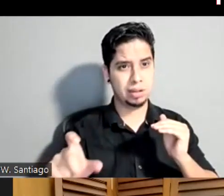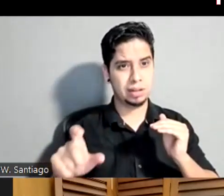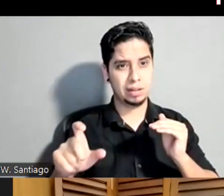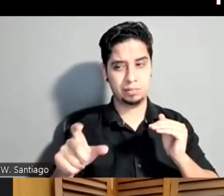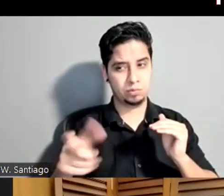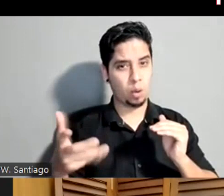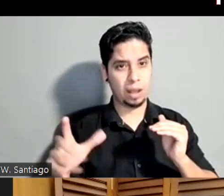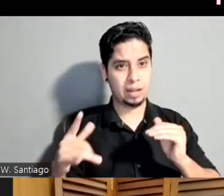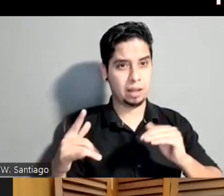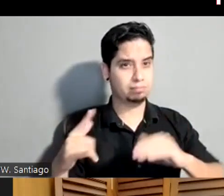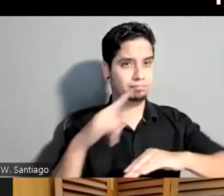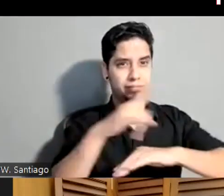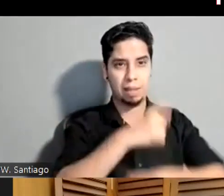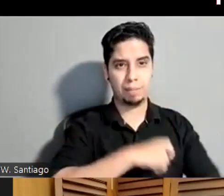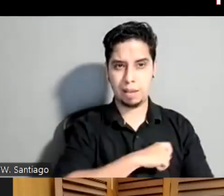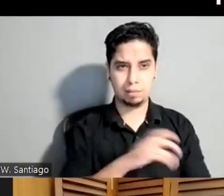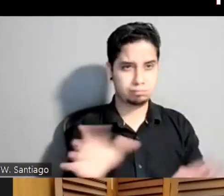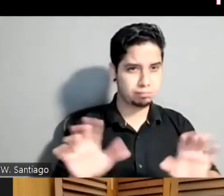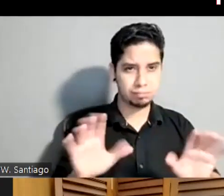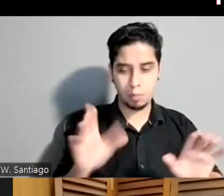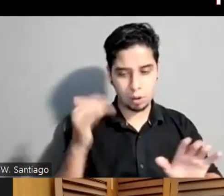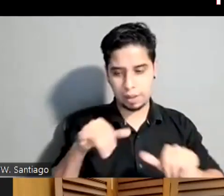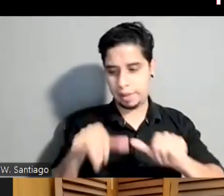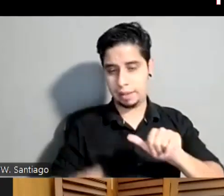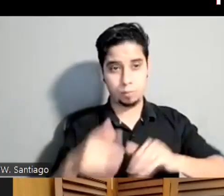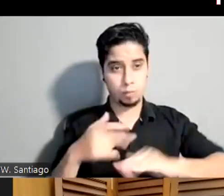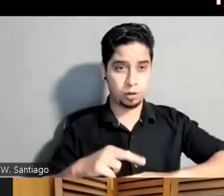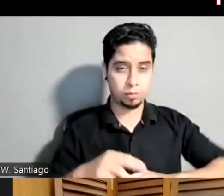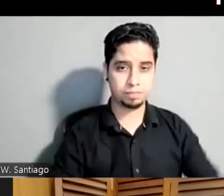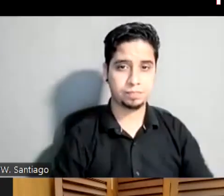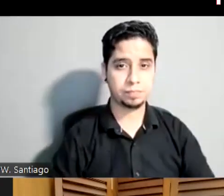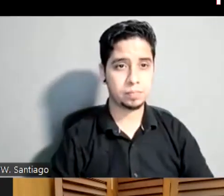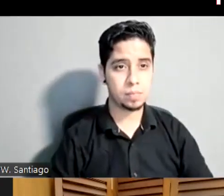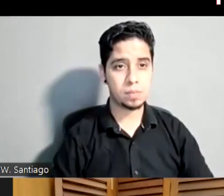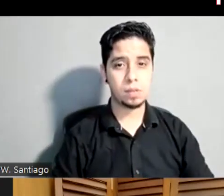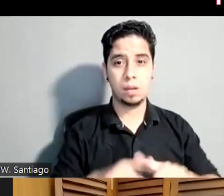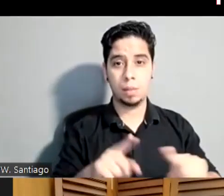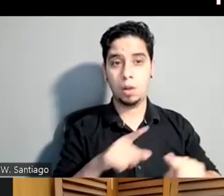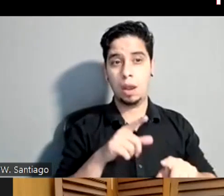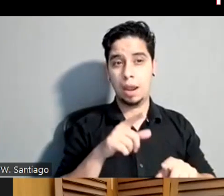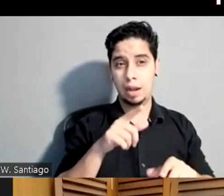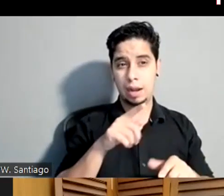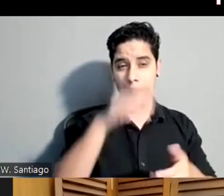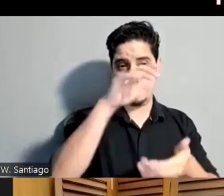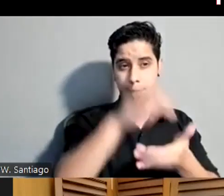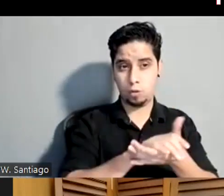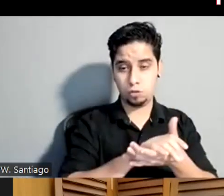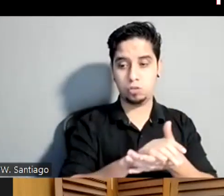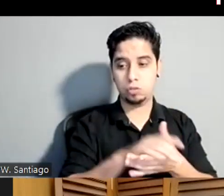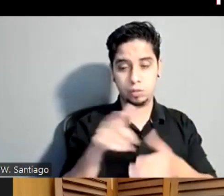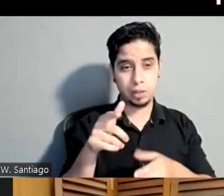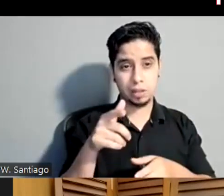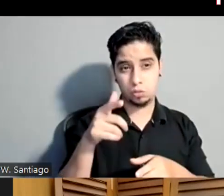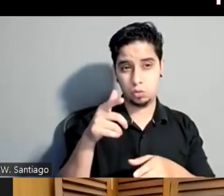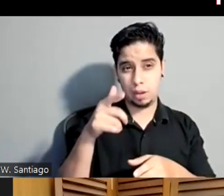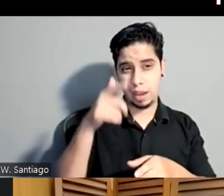corriendo de la casa porque él no se quería ir. Y el esposo de su hermana mayor le dijo que qué, lo buscó en Ponce